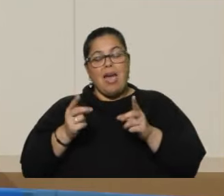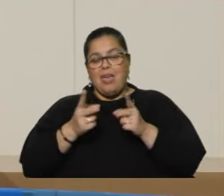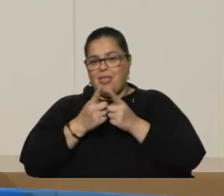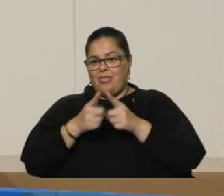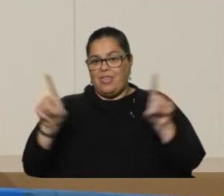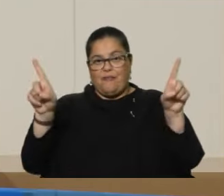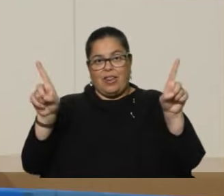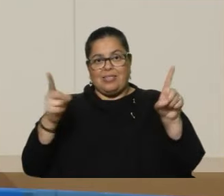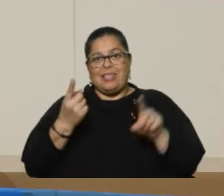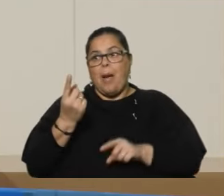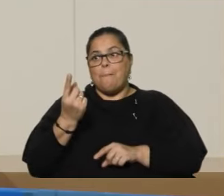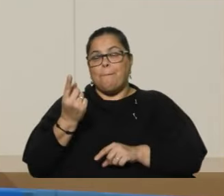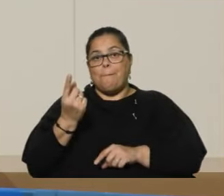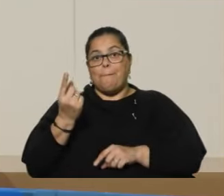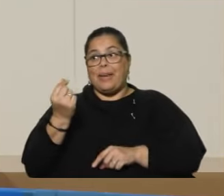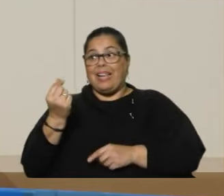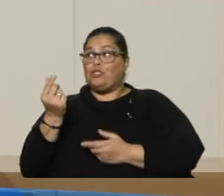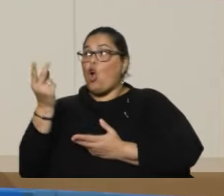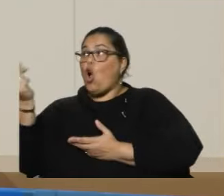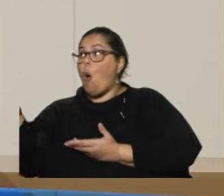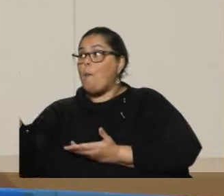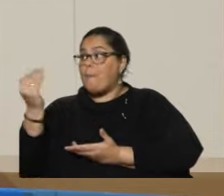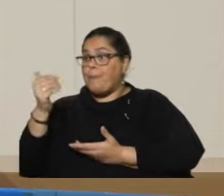el precio del consumidor y el paridad de poder